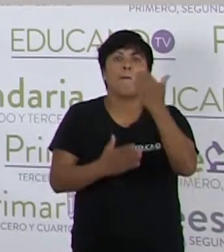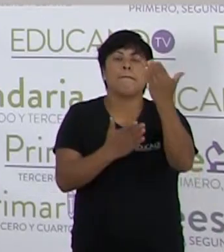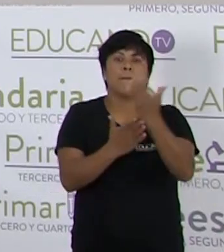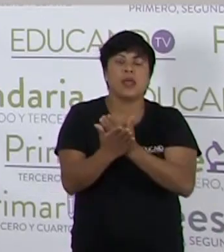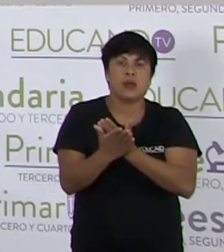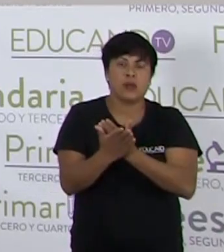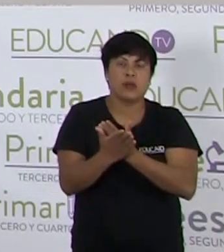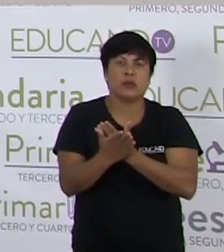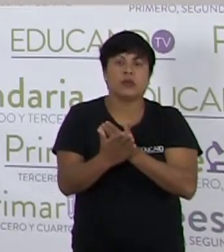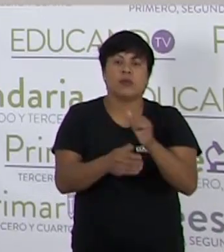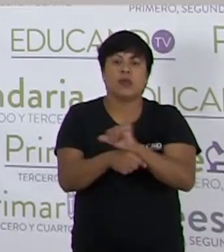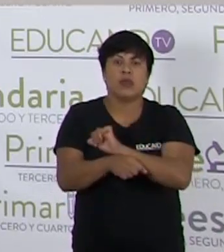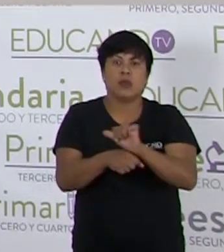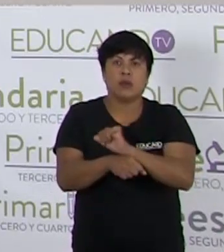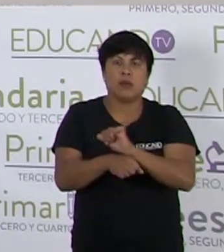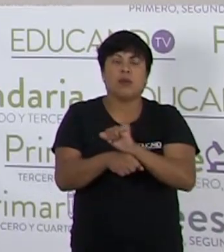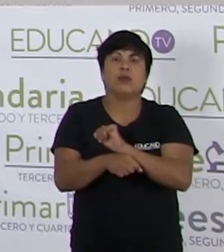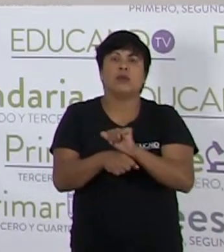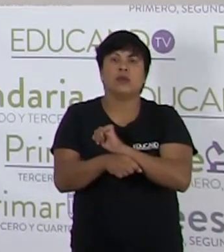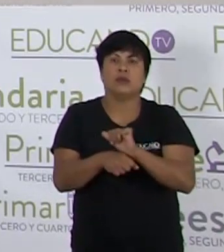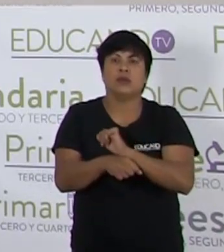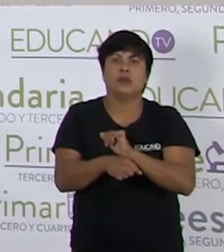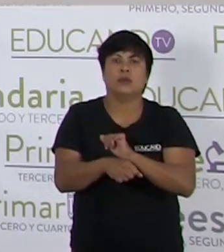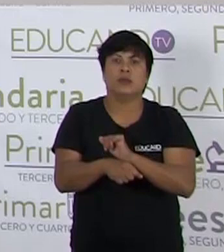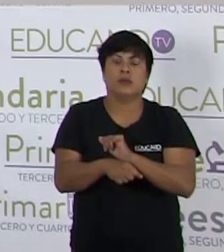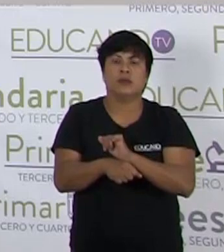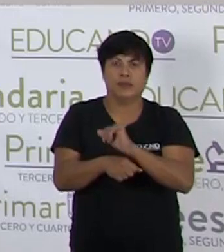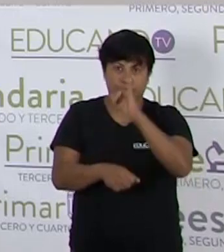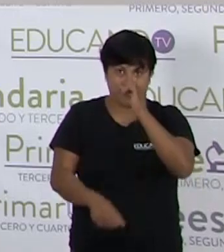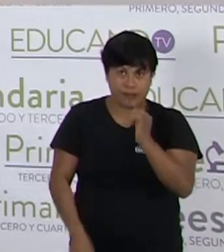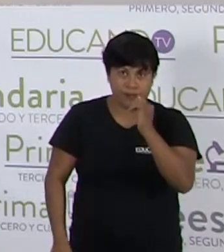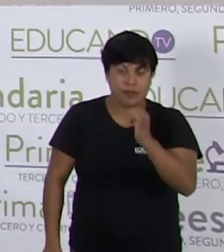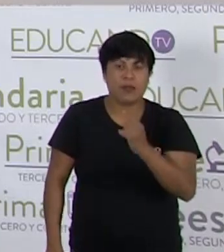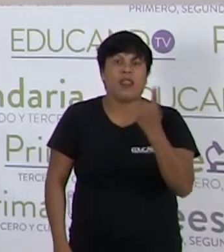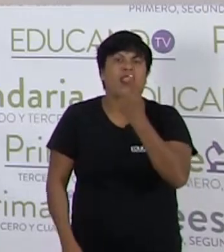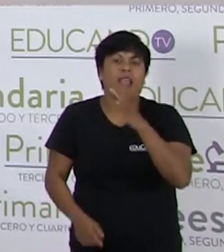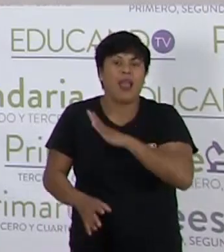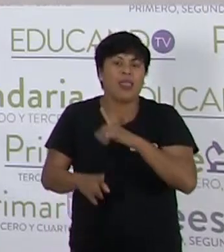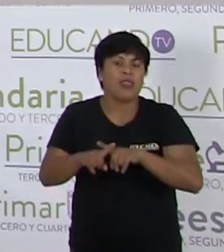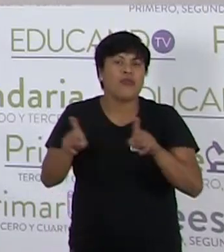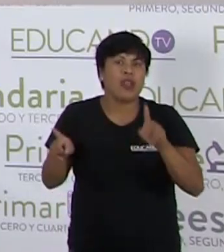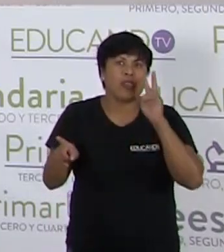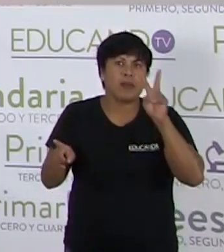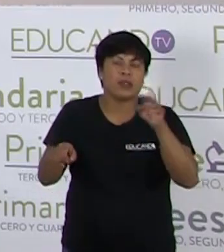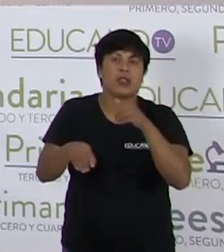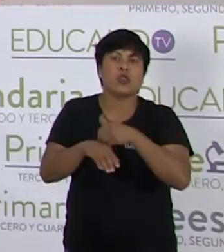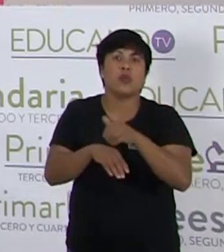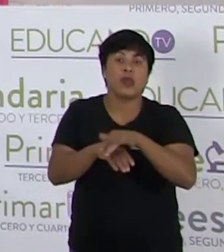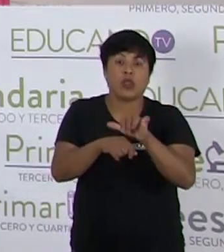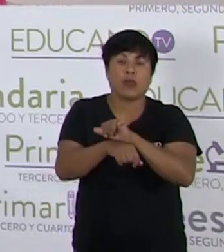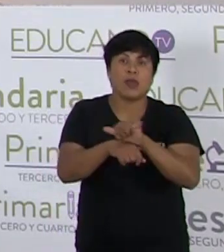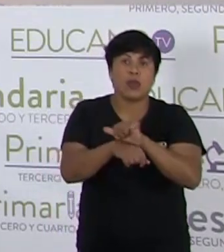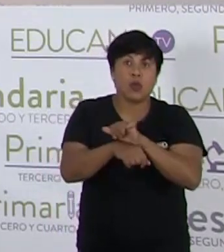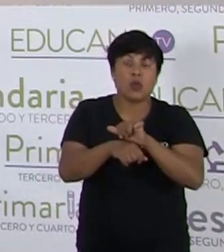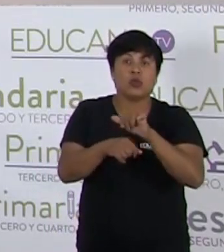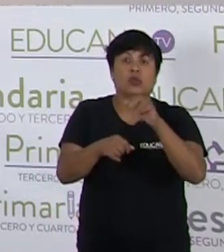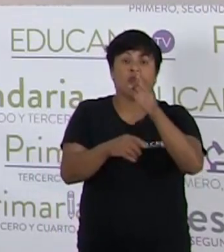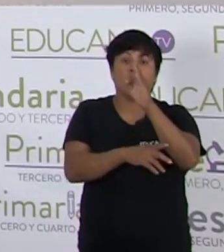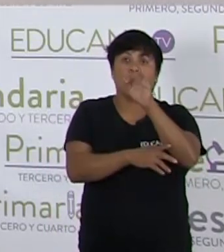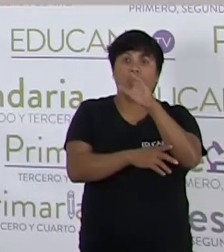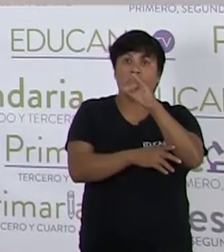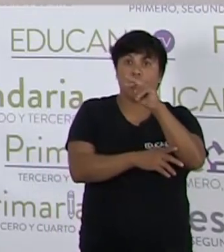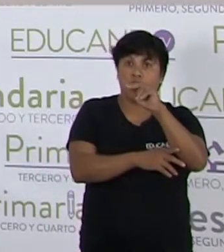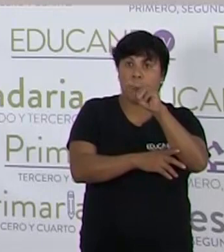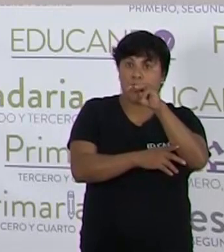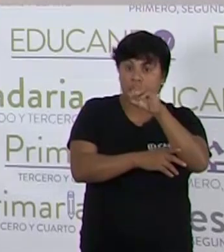menos automóviles, ¿sí? ¿Qué diferencia hay entre el número de automóviles del